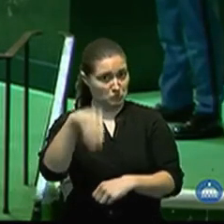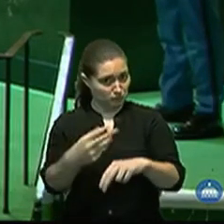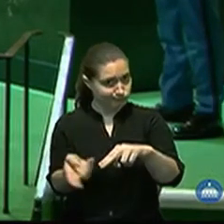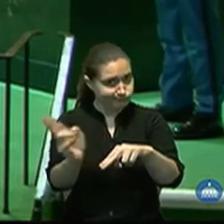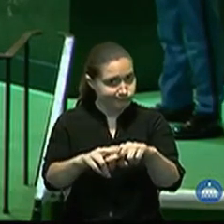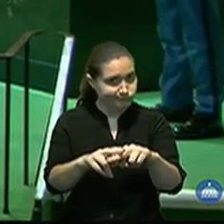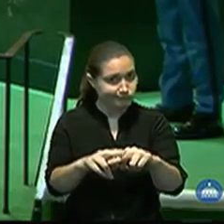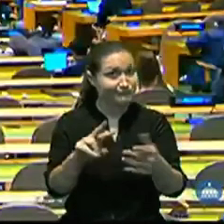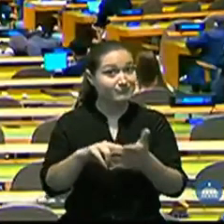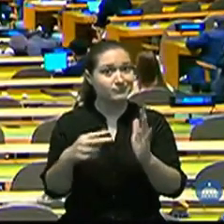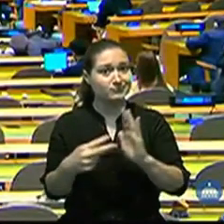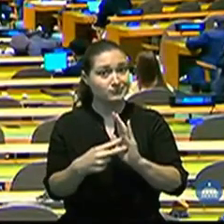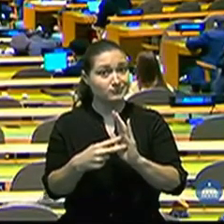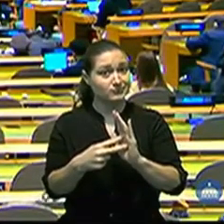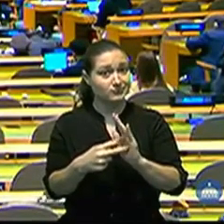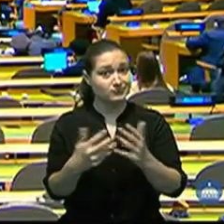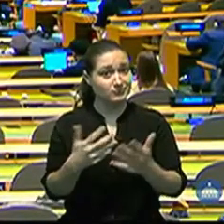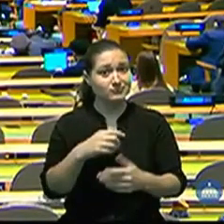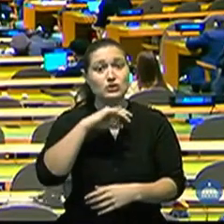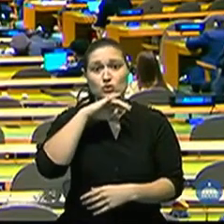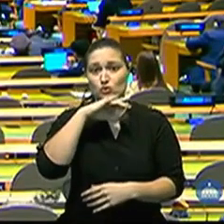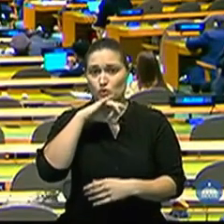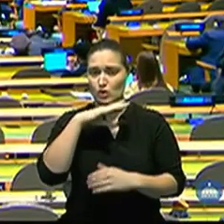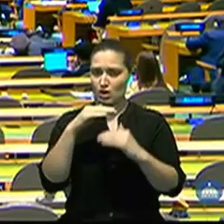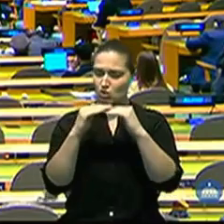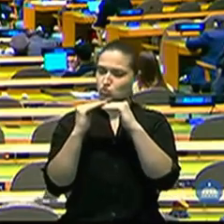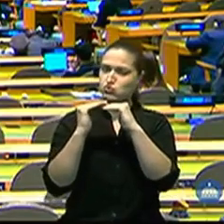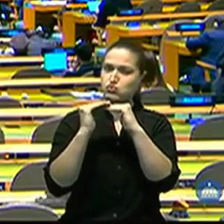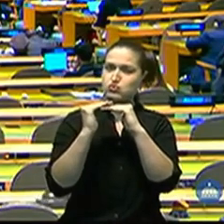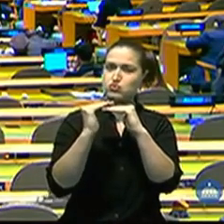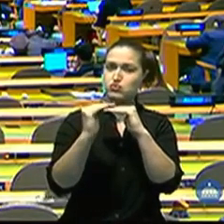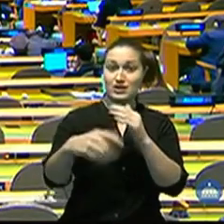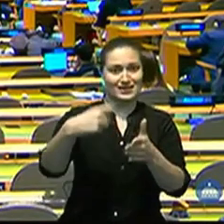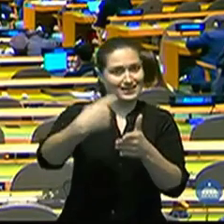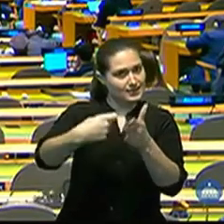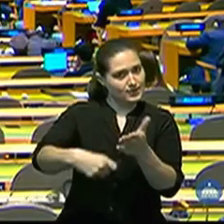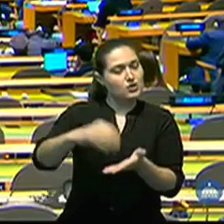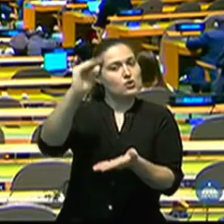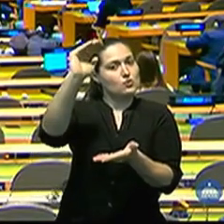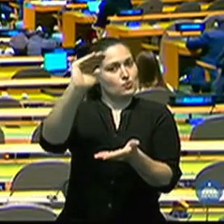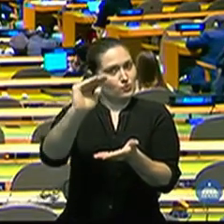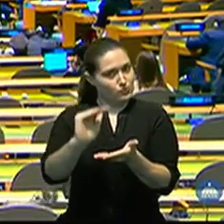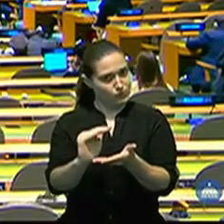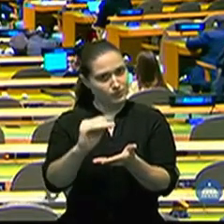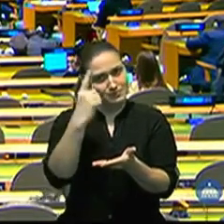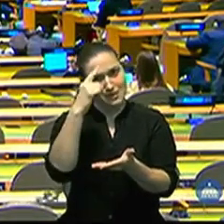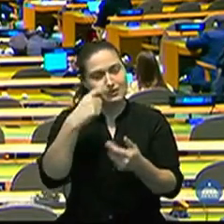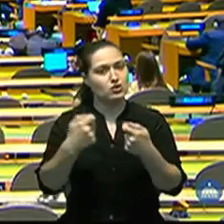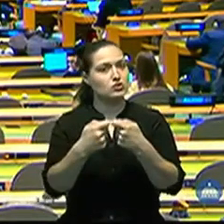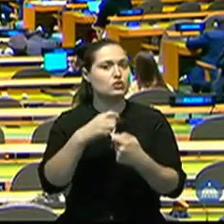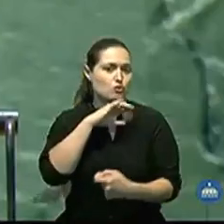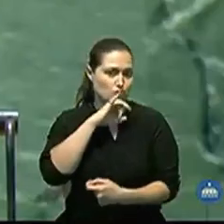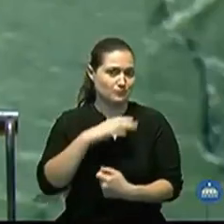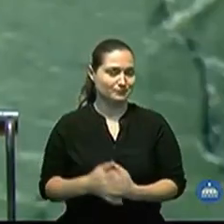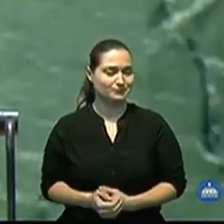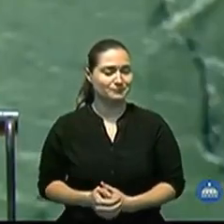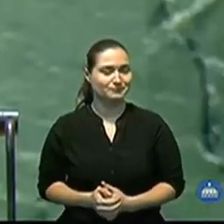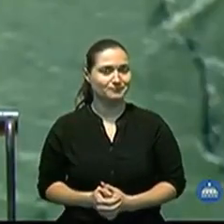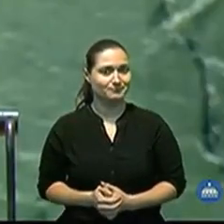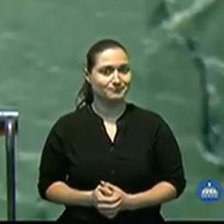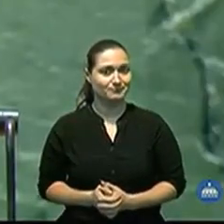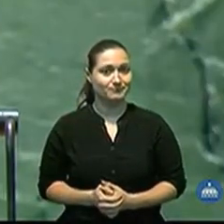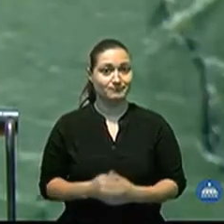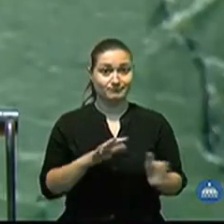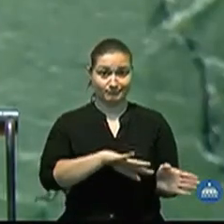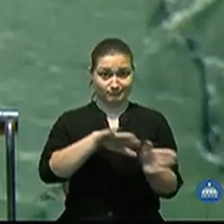una mayor estabilidad y sostenibilidad y mejores precios del suministro energético. La seguridad